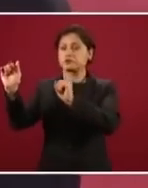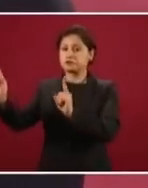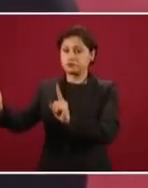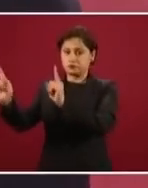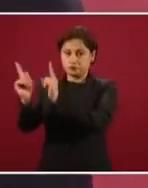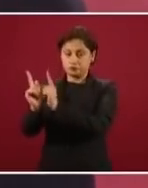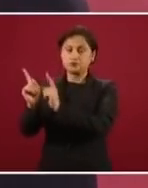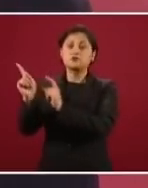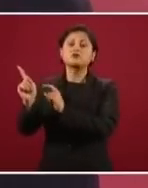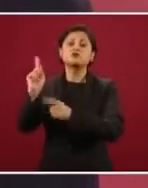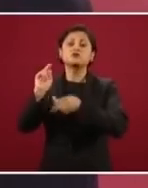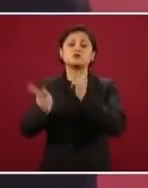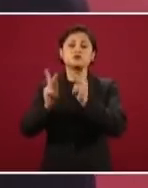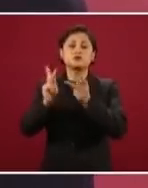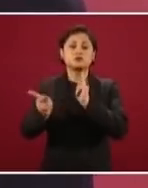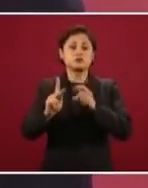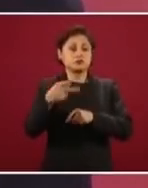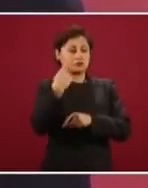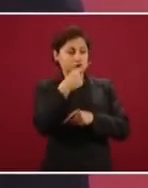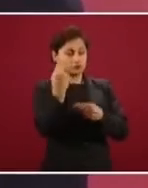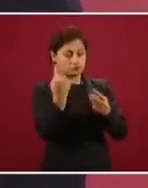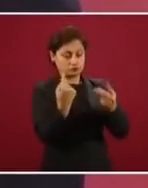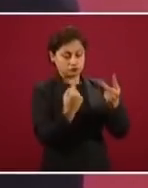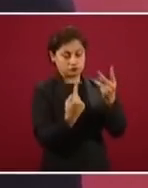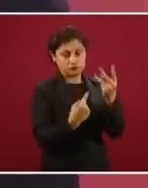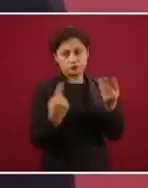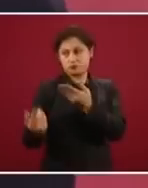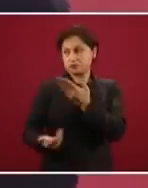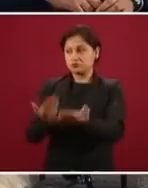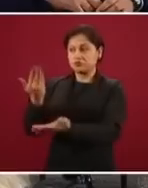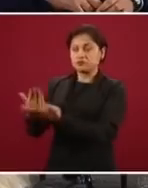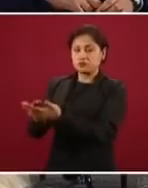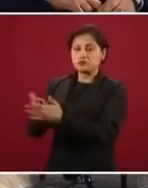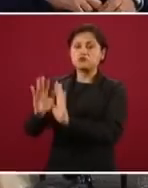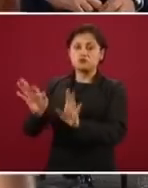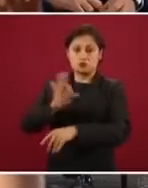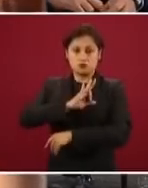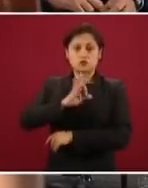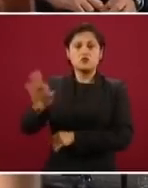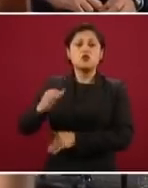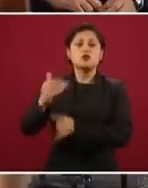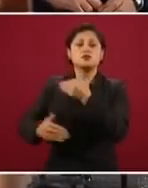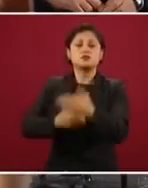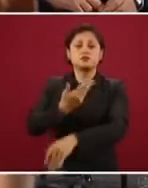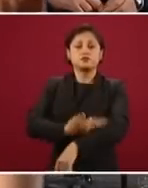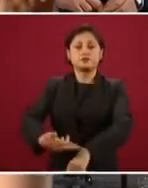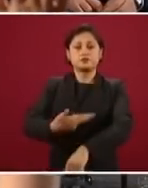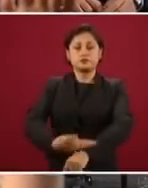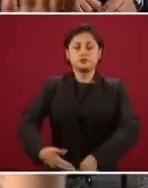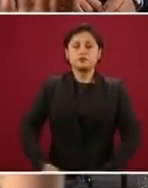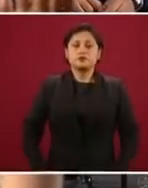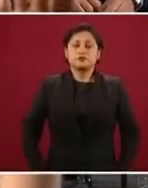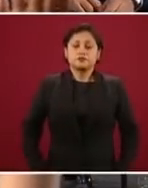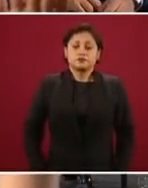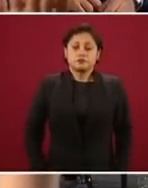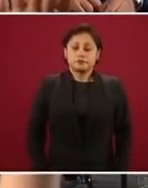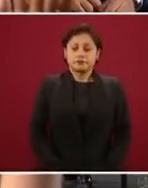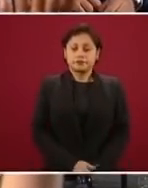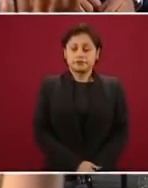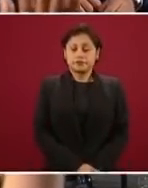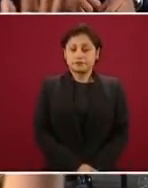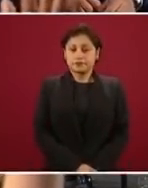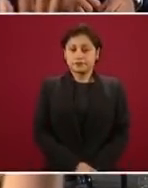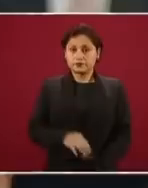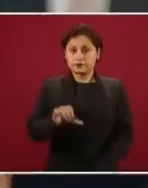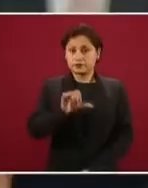esté presentes todos sus elementos y se actúe y el asunto de de del